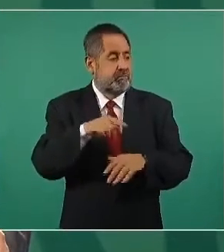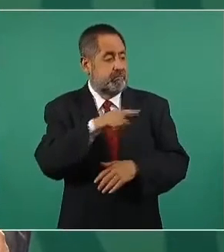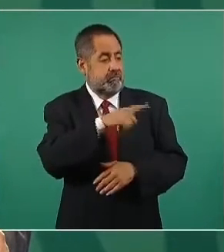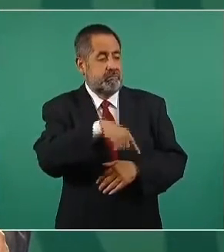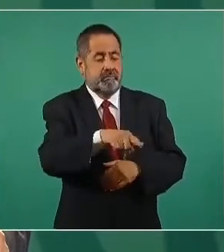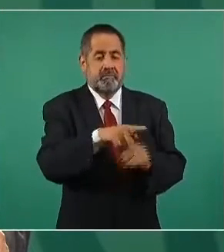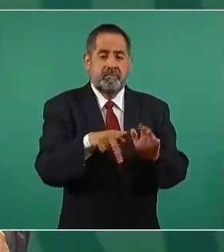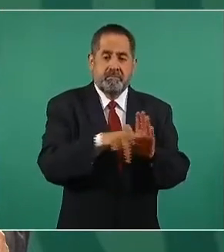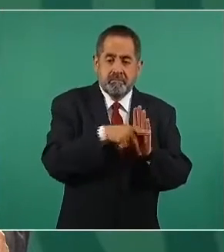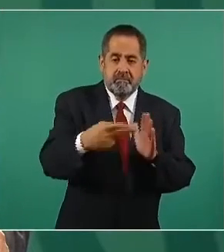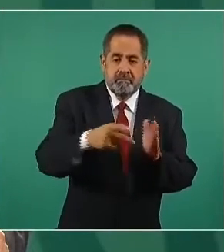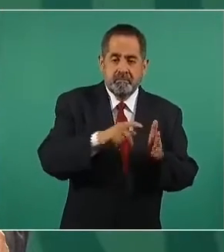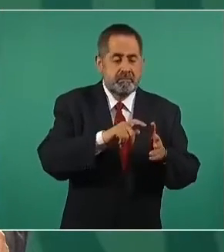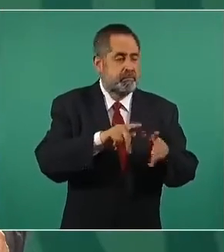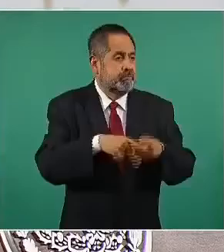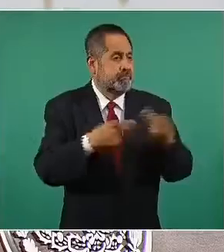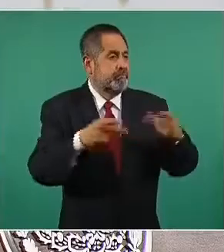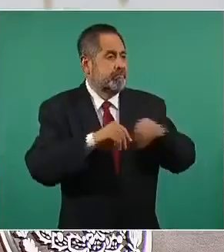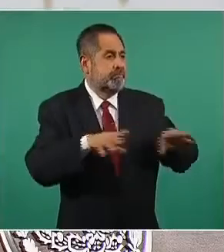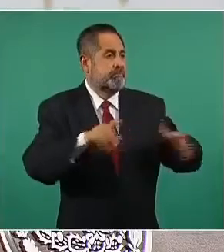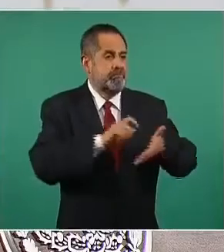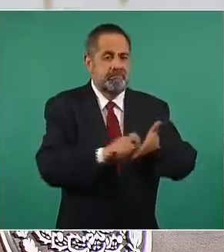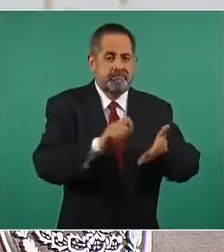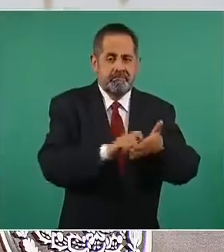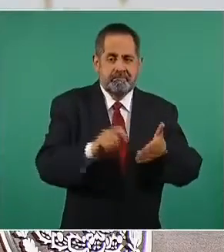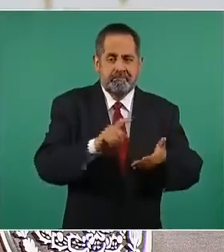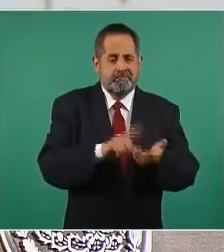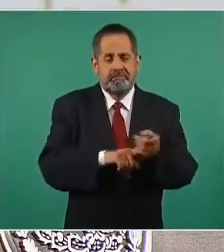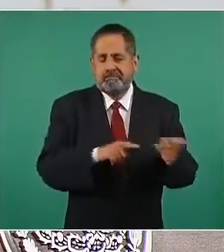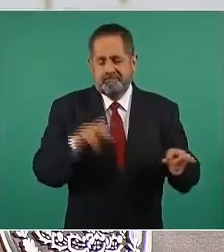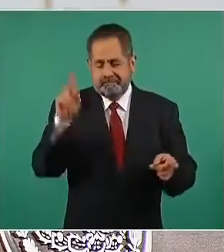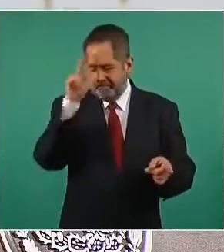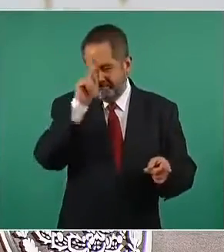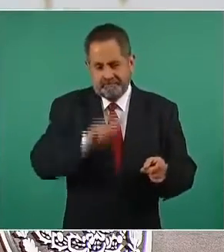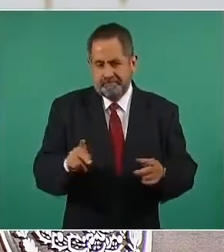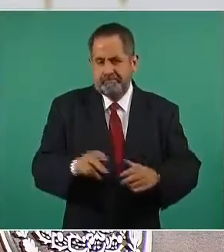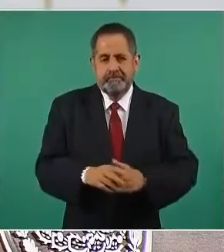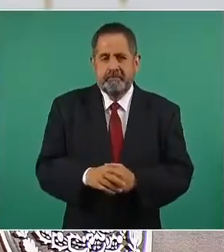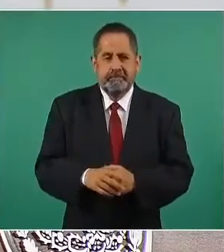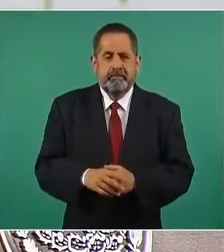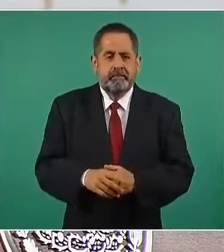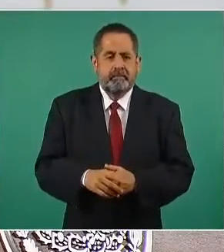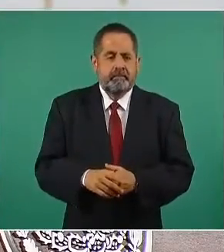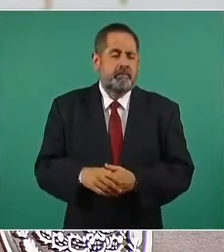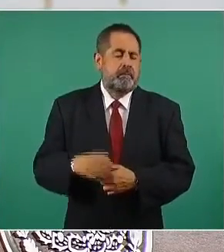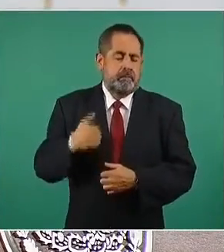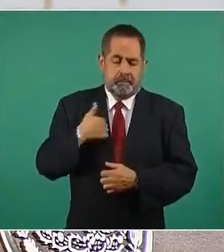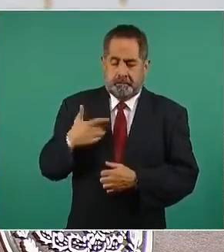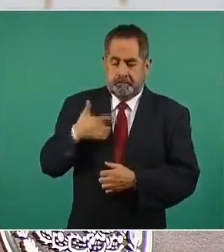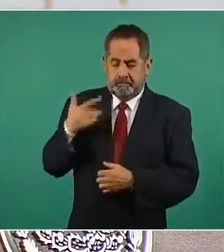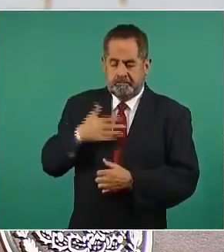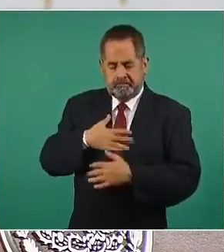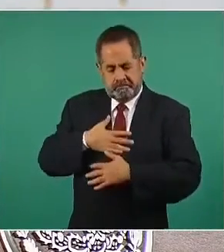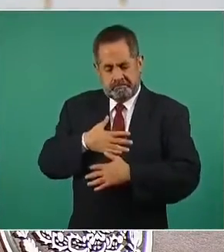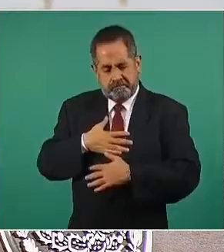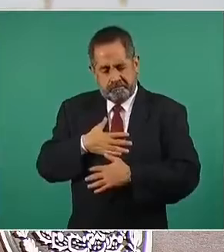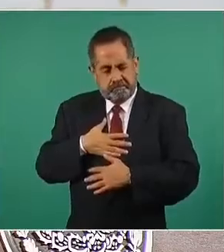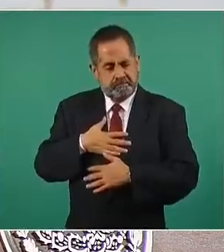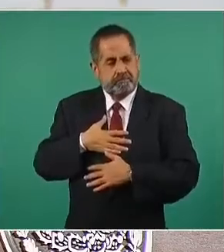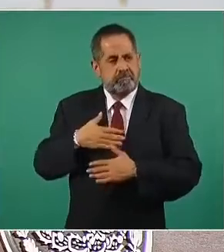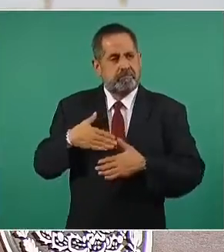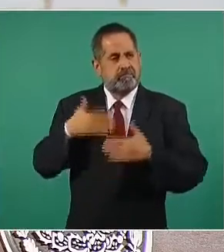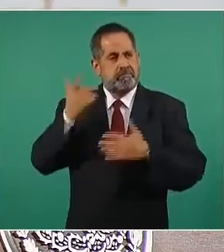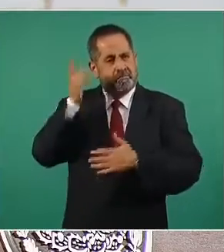periodismo en México. Y yo tengo confianza, espero que